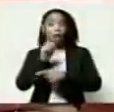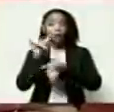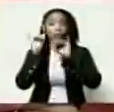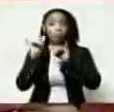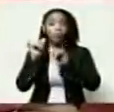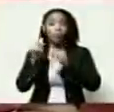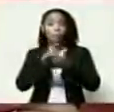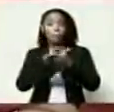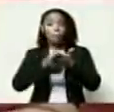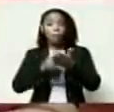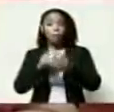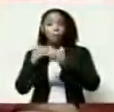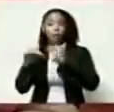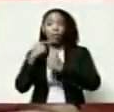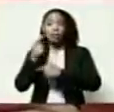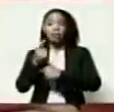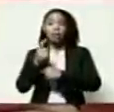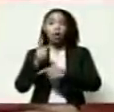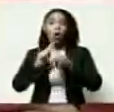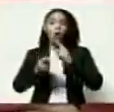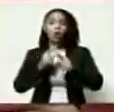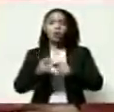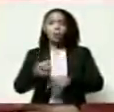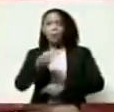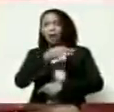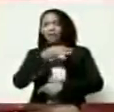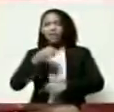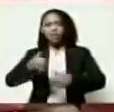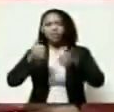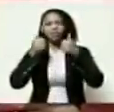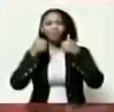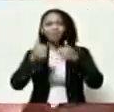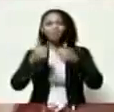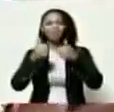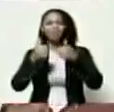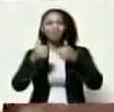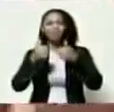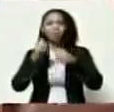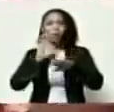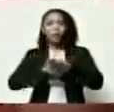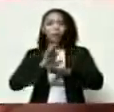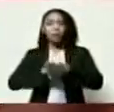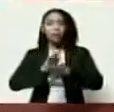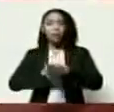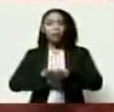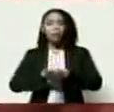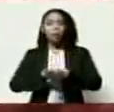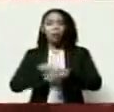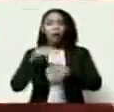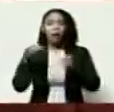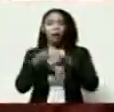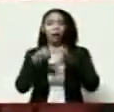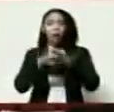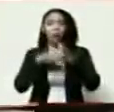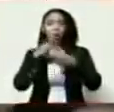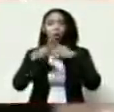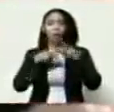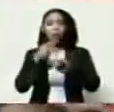me escribieron para decirme qué cosa más extraordinaria lo que está ocurriendo en el partido.